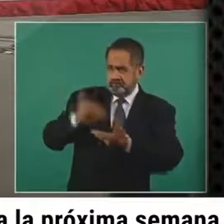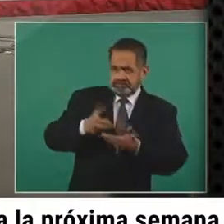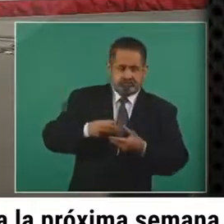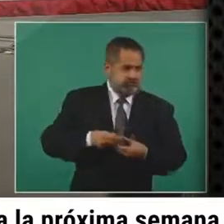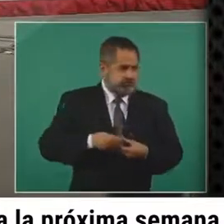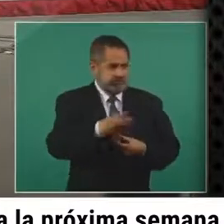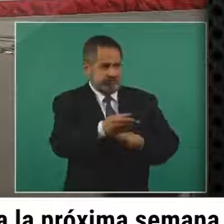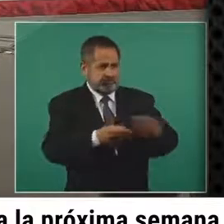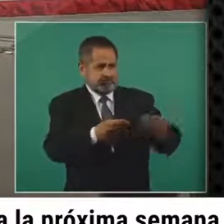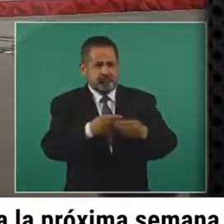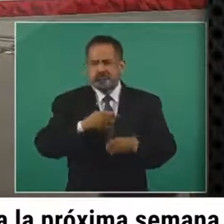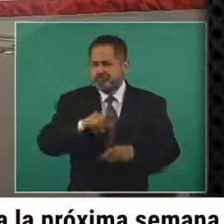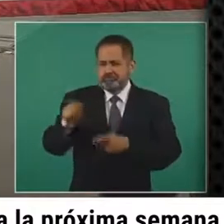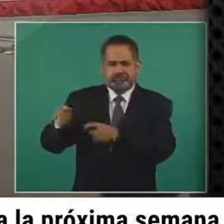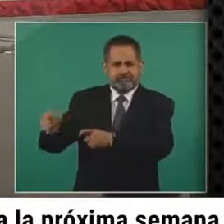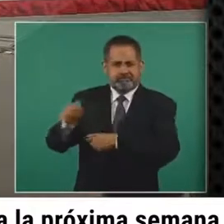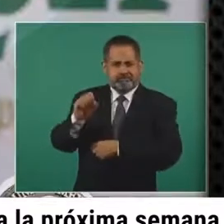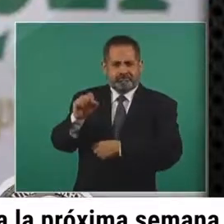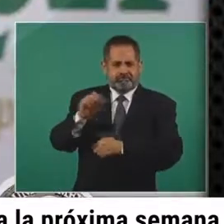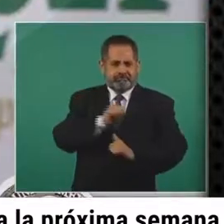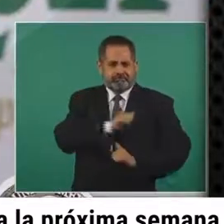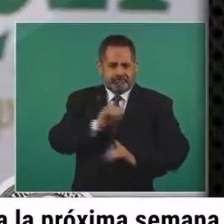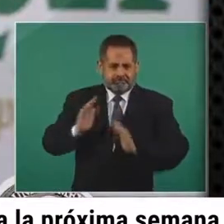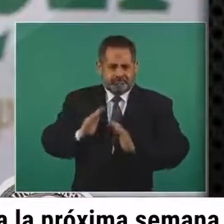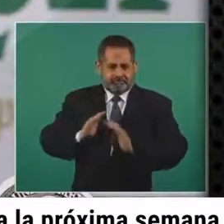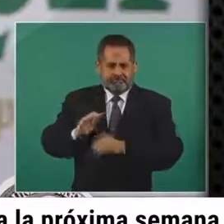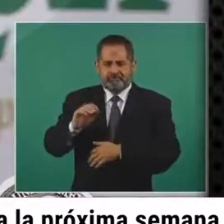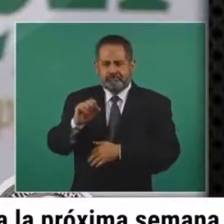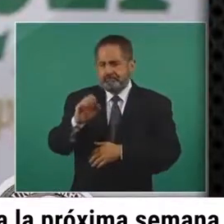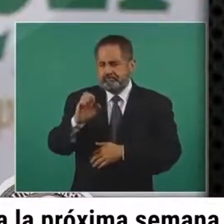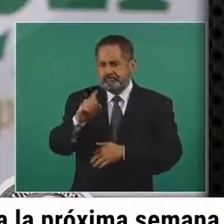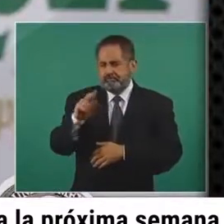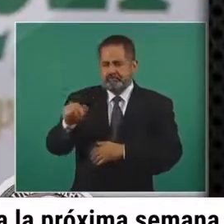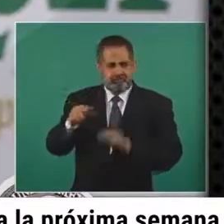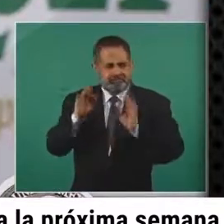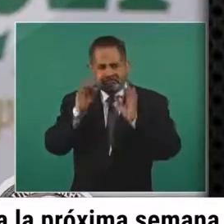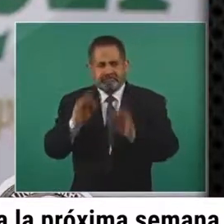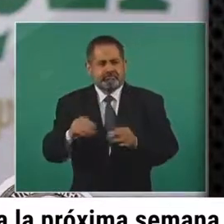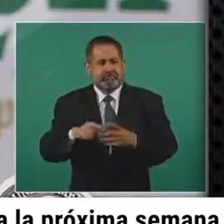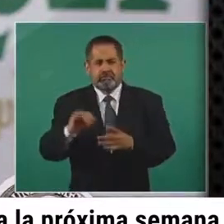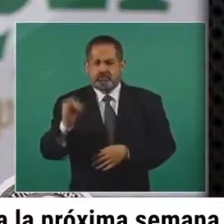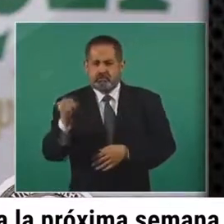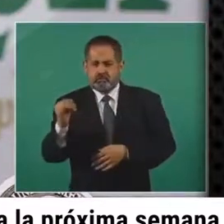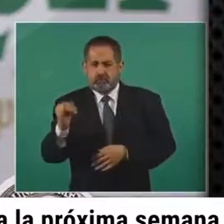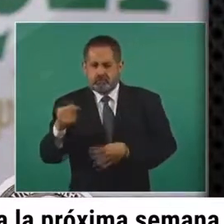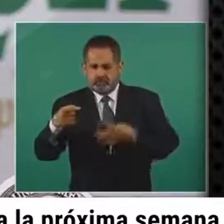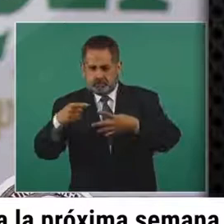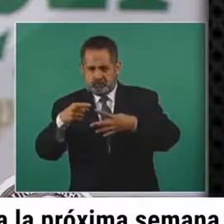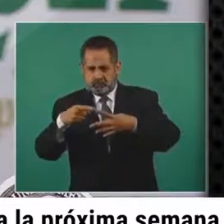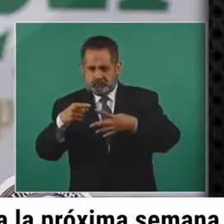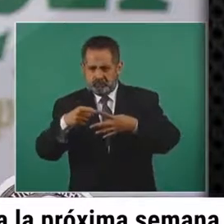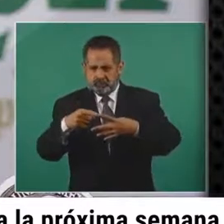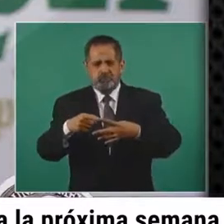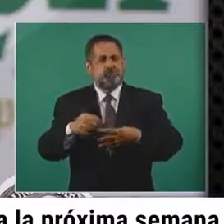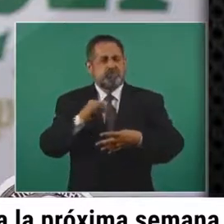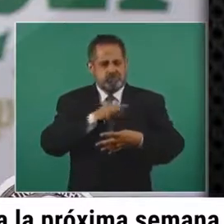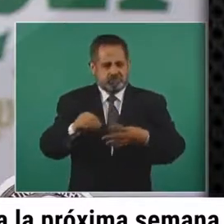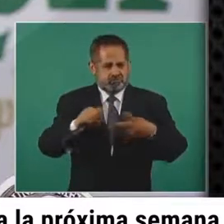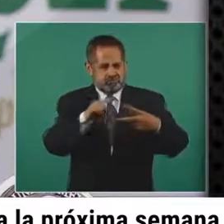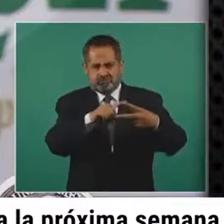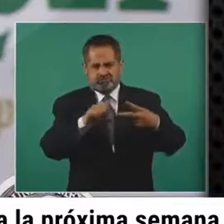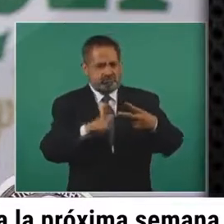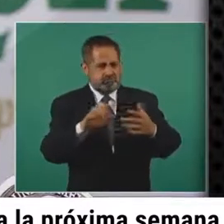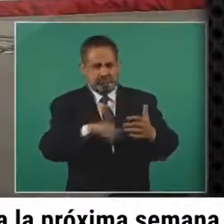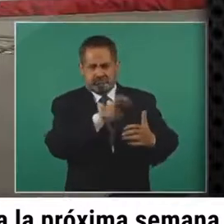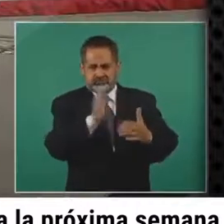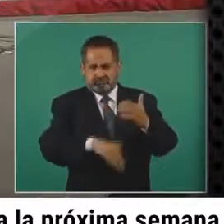cual convoca a toda la población de 40 a 49 años de edad. El funcionario del sector salud explicó que el comienzo de esta fase